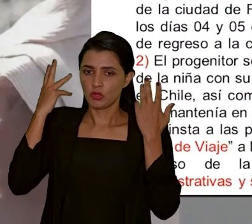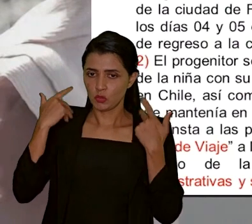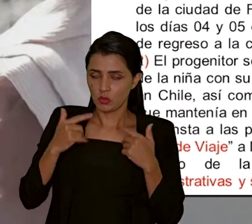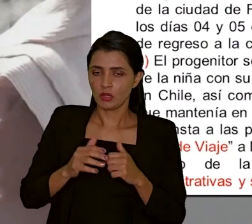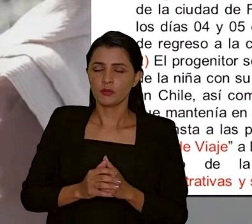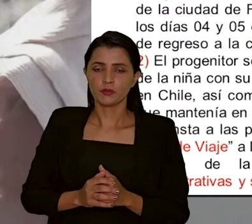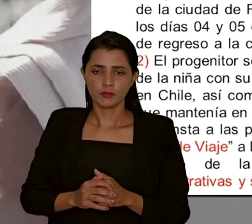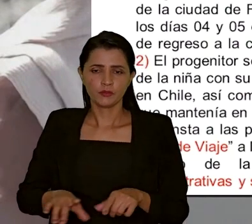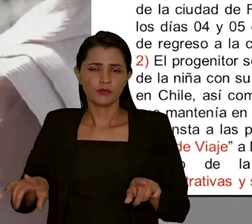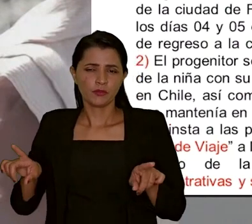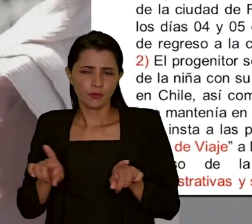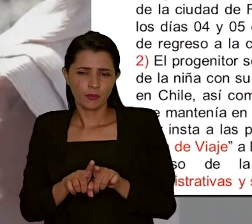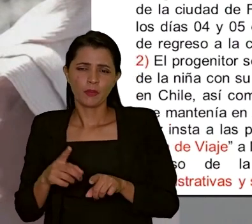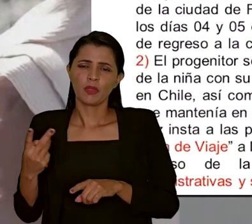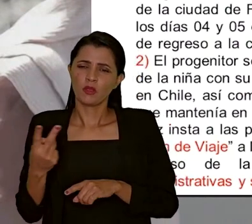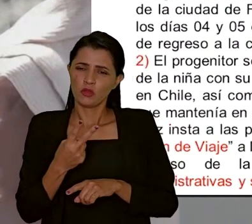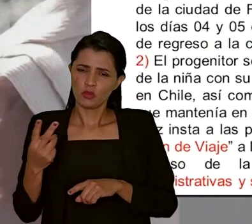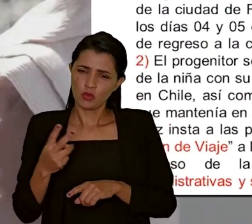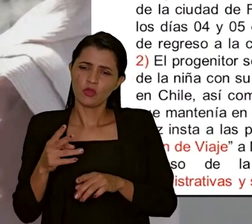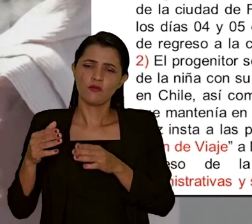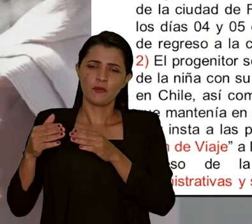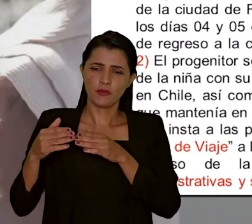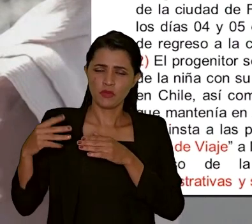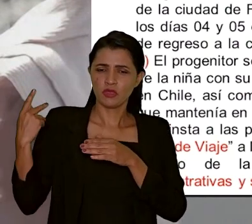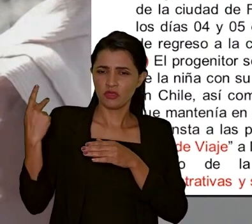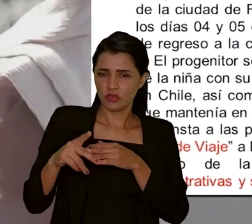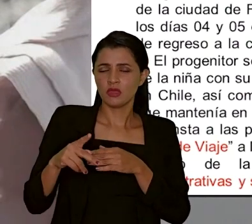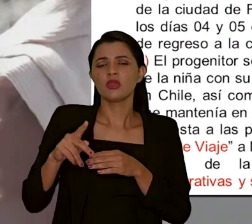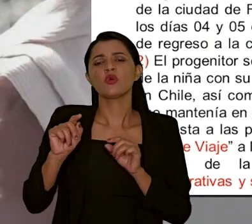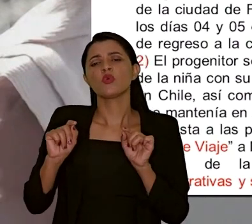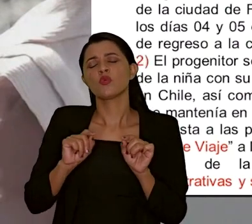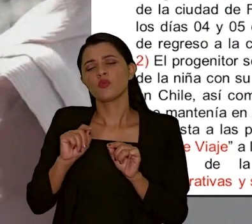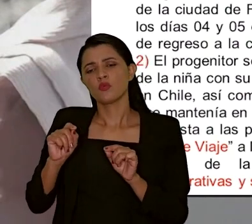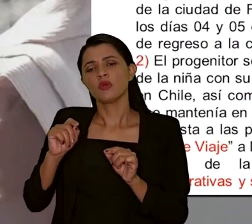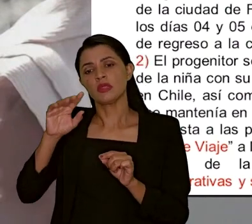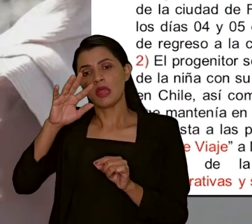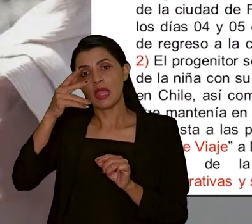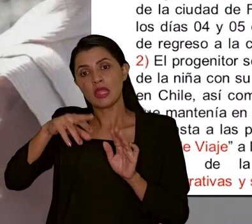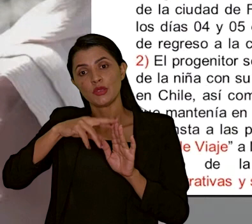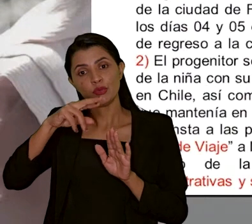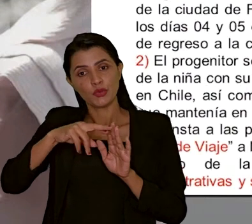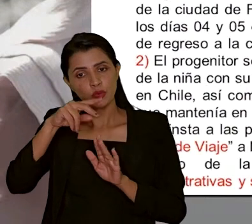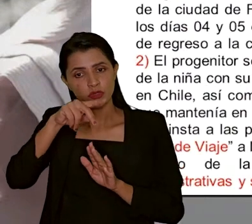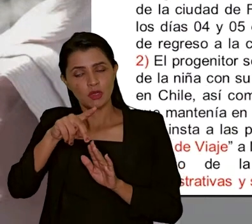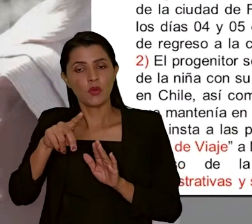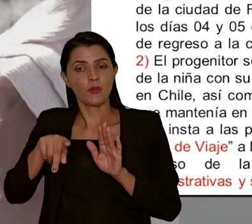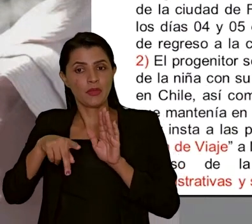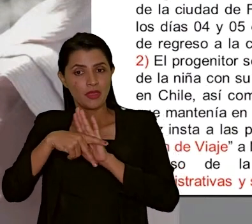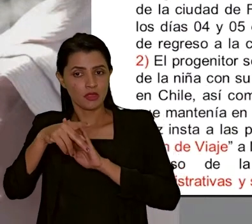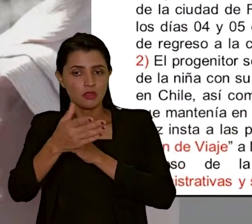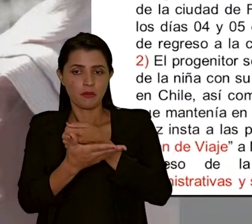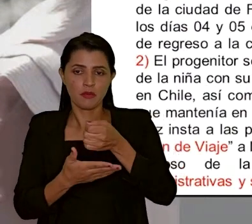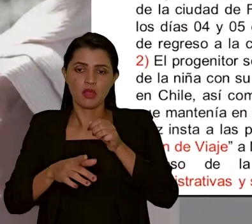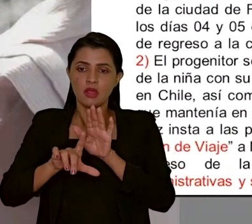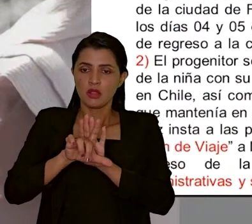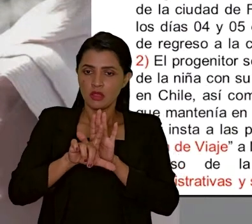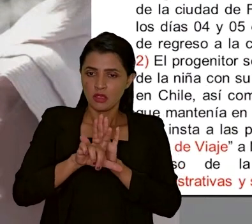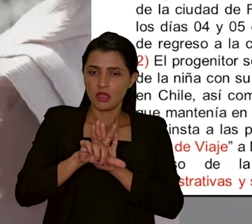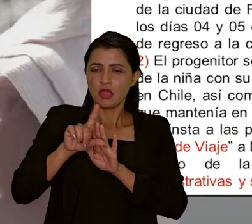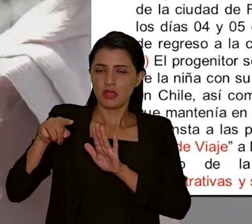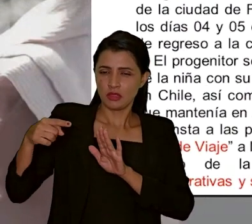fueron citadas por las mediadoras de la Dirección de Resolución Alternativa de Conflictos, quienes, después de tomar contacto de